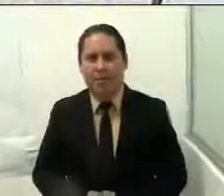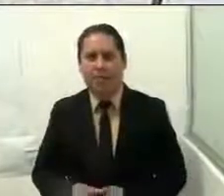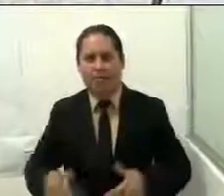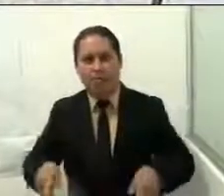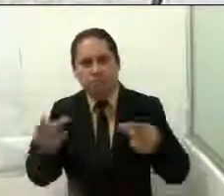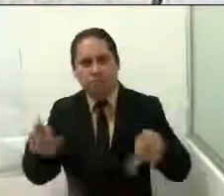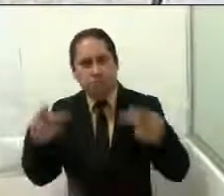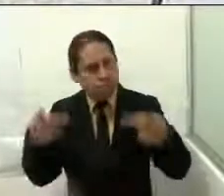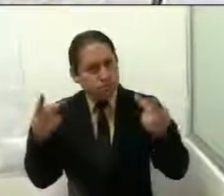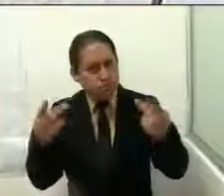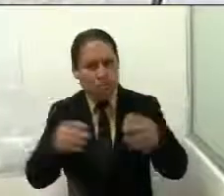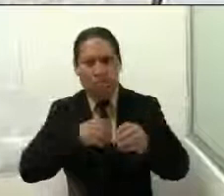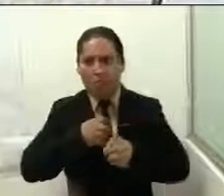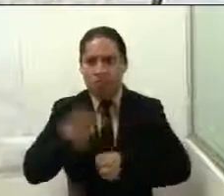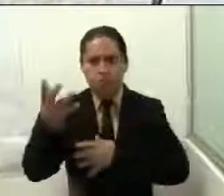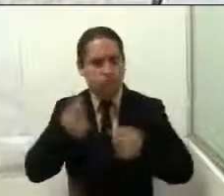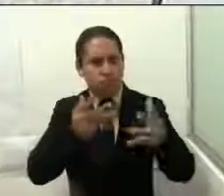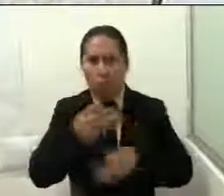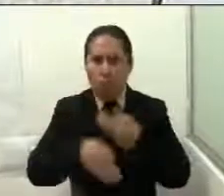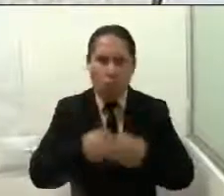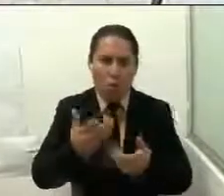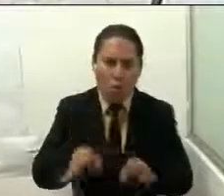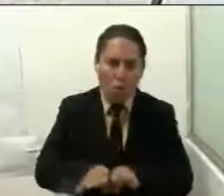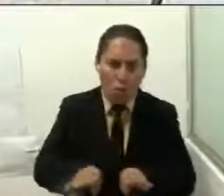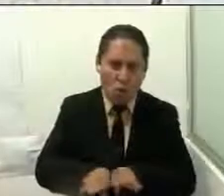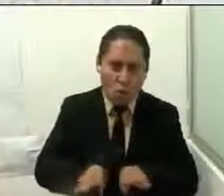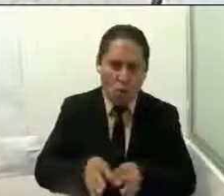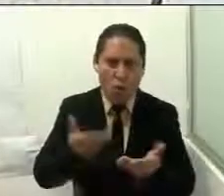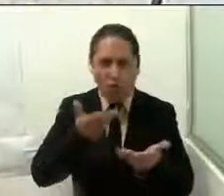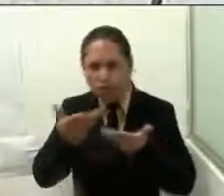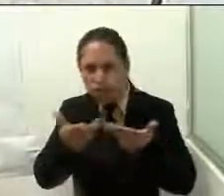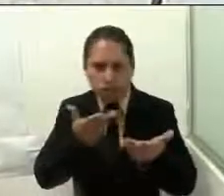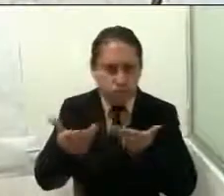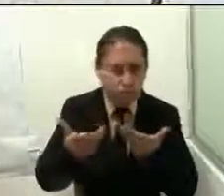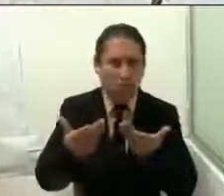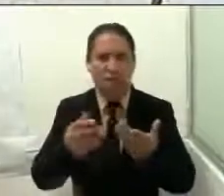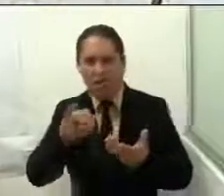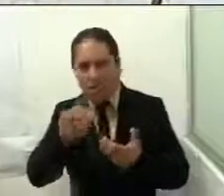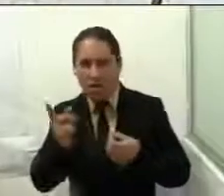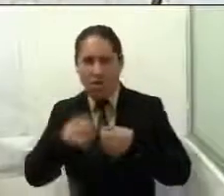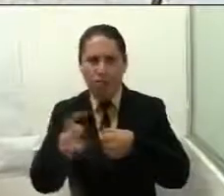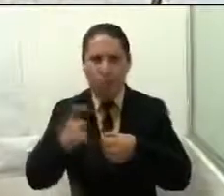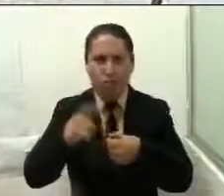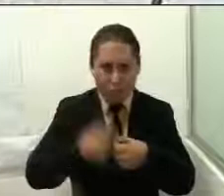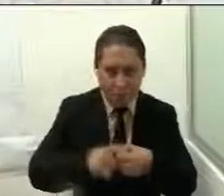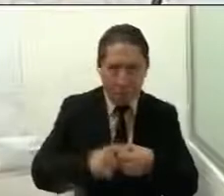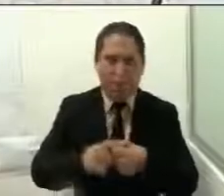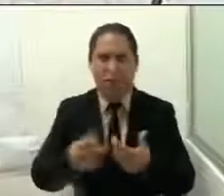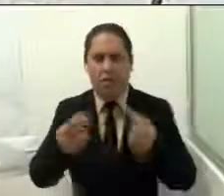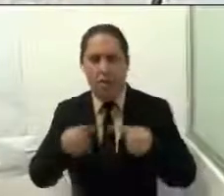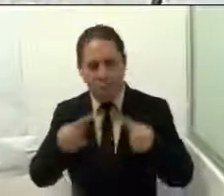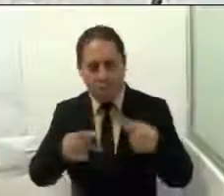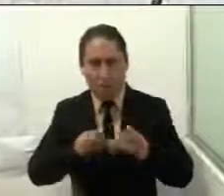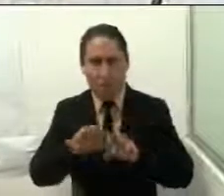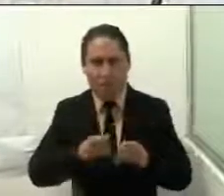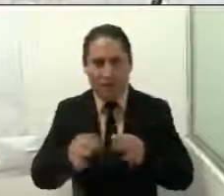el intercambio de experiencias en agronegocios conlleva la participación de los productores en